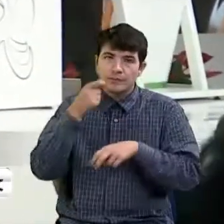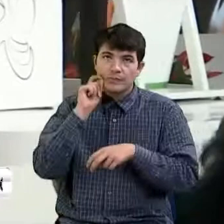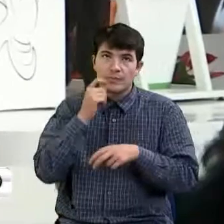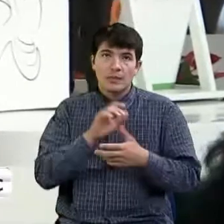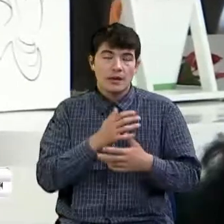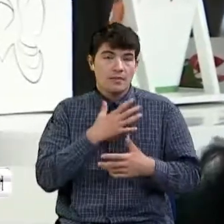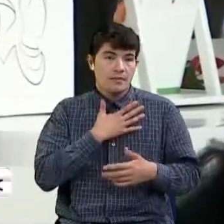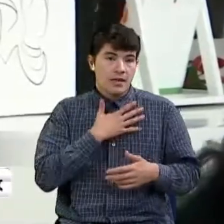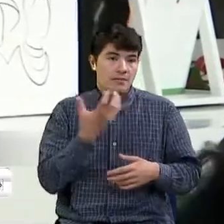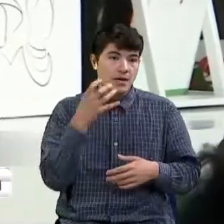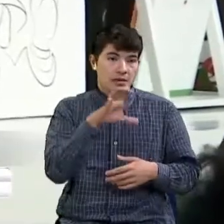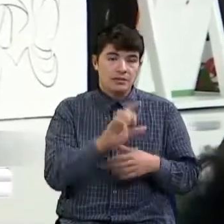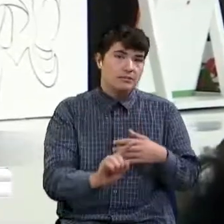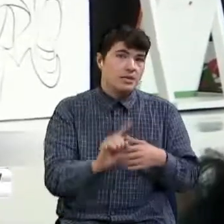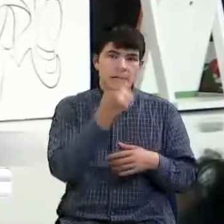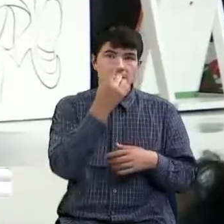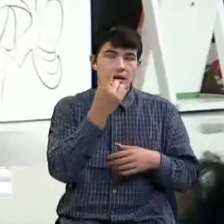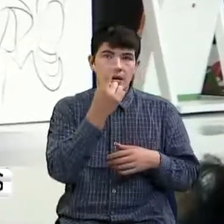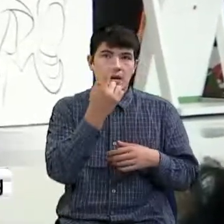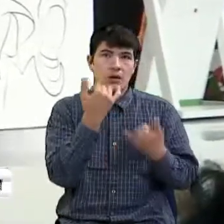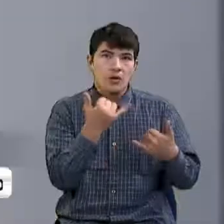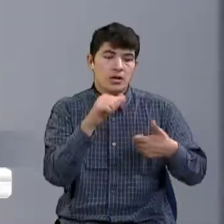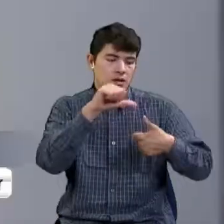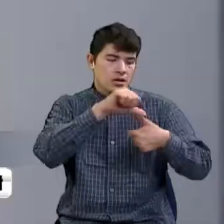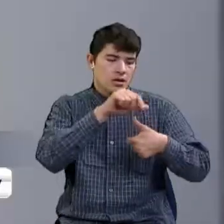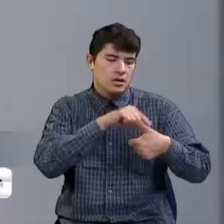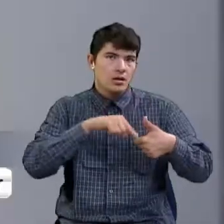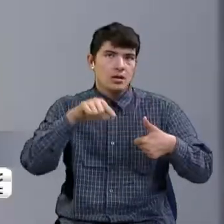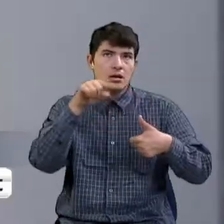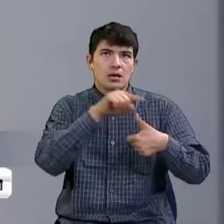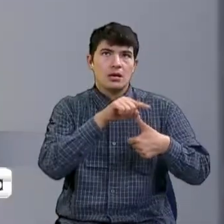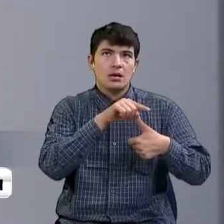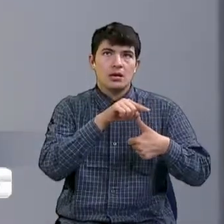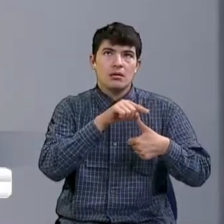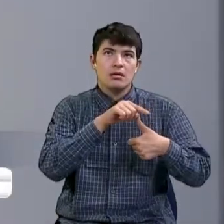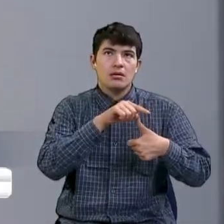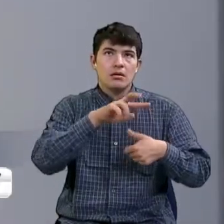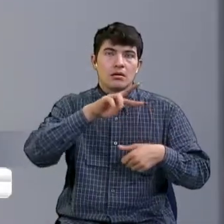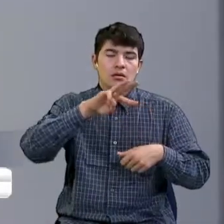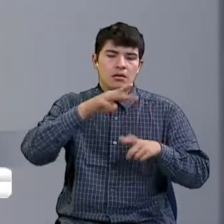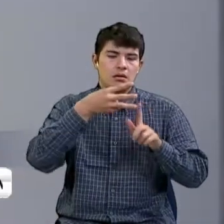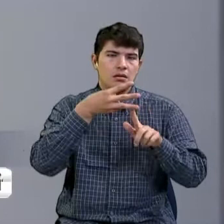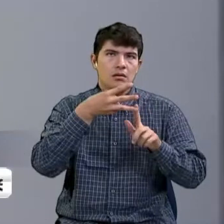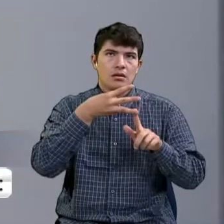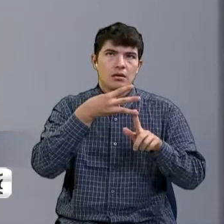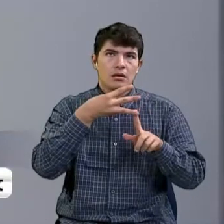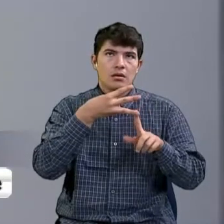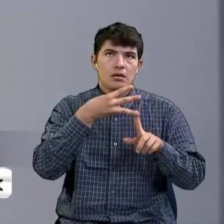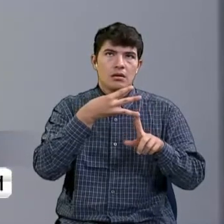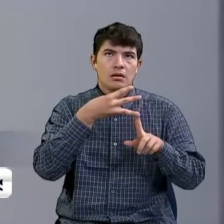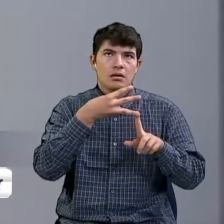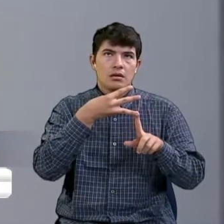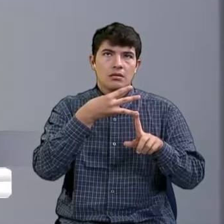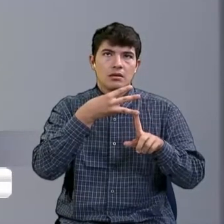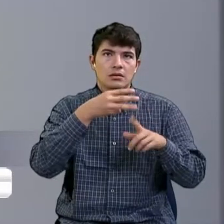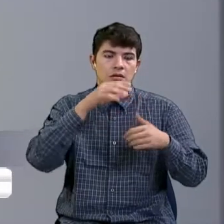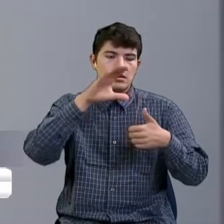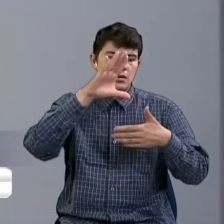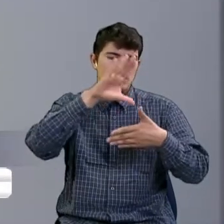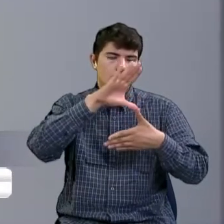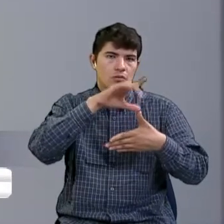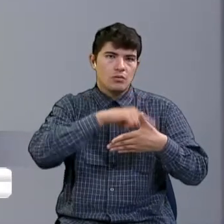es el primer productor de café de centroamérica el tercero en el continente